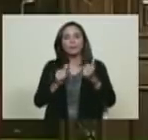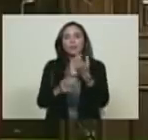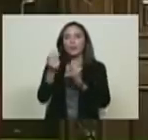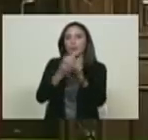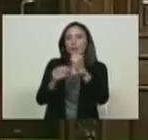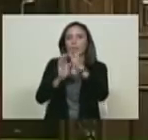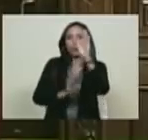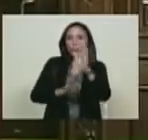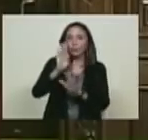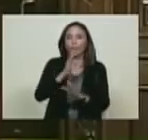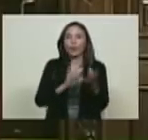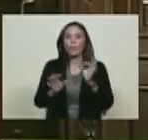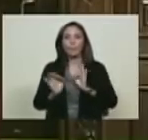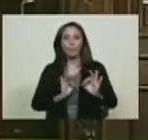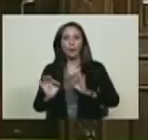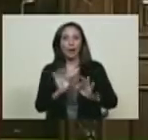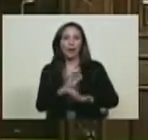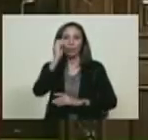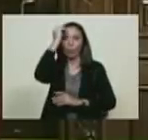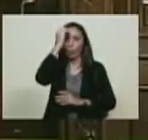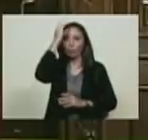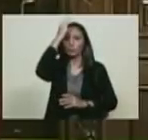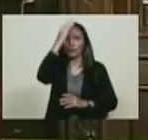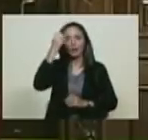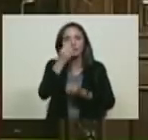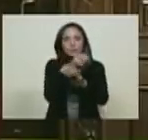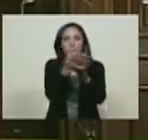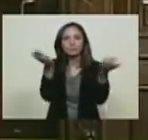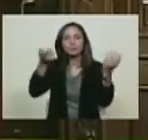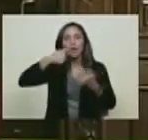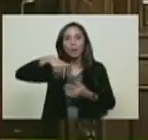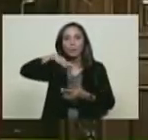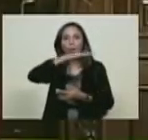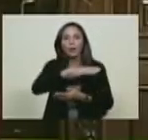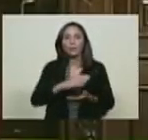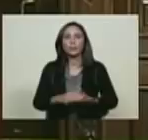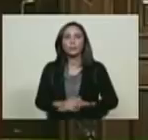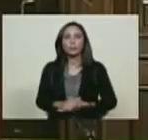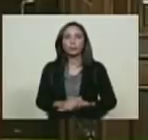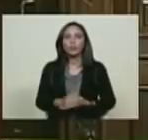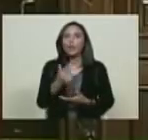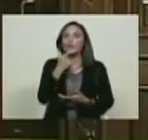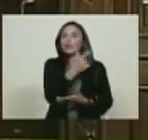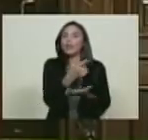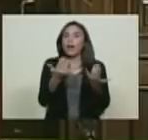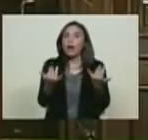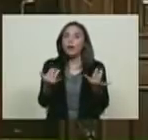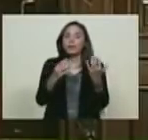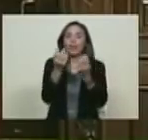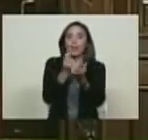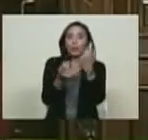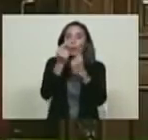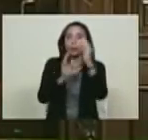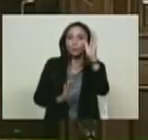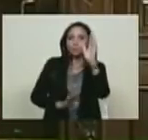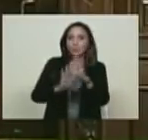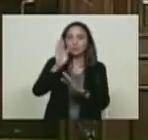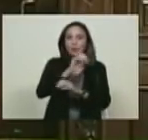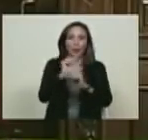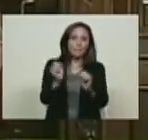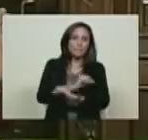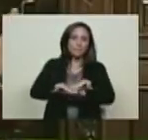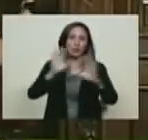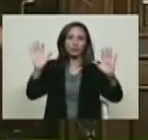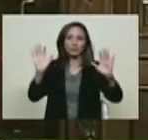económica, preparando la conciencia nacional. Y fue cuando dije, ha llegado la hora de la recuperación económica y